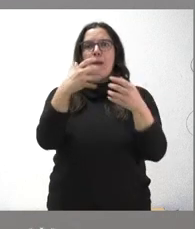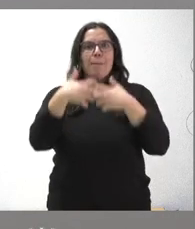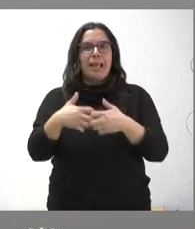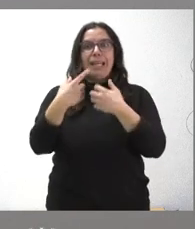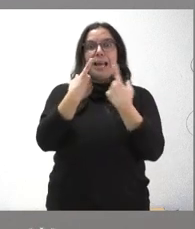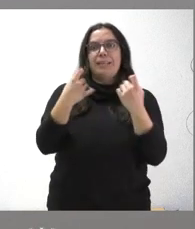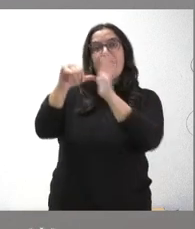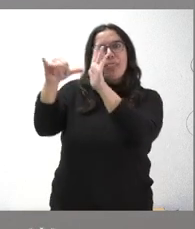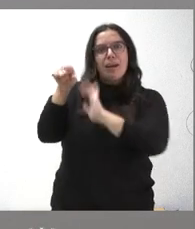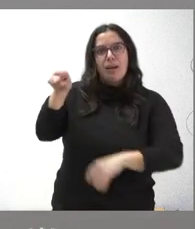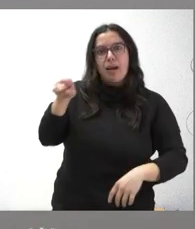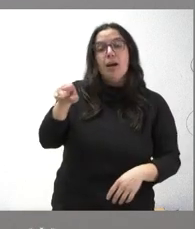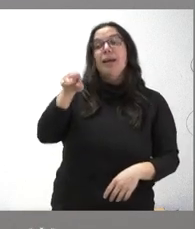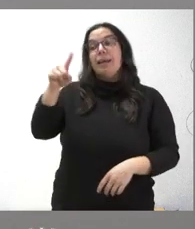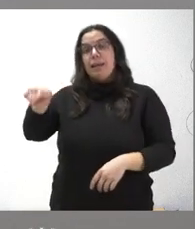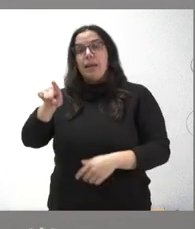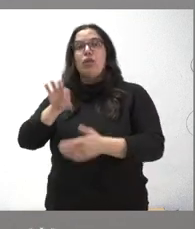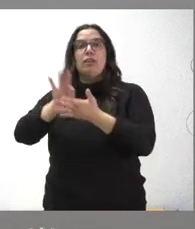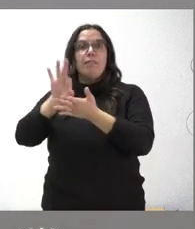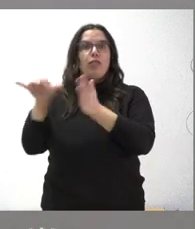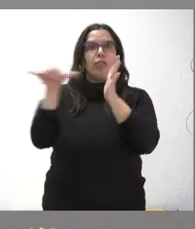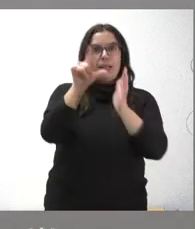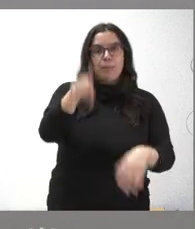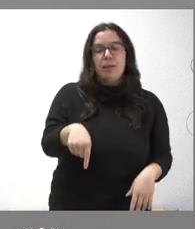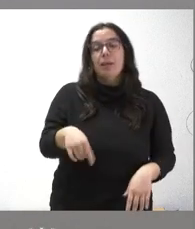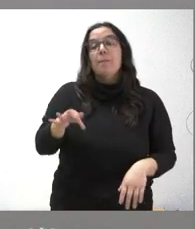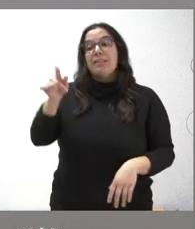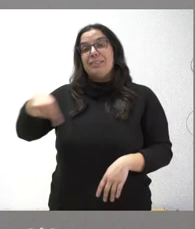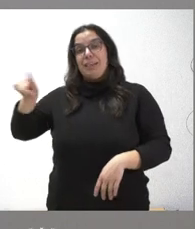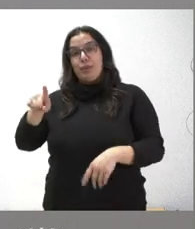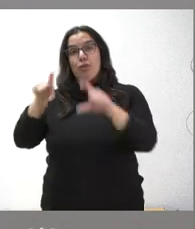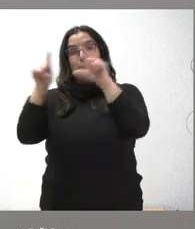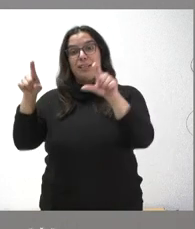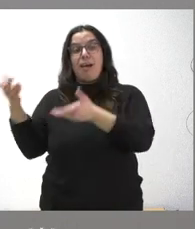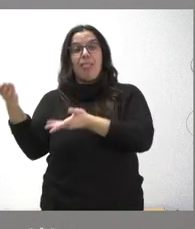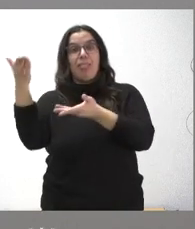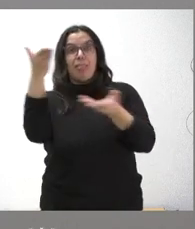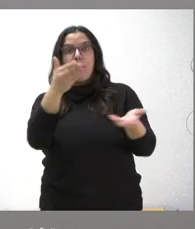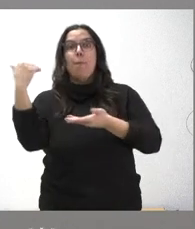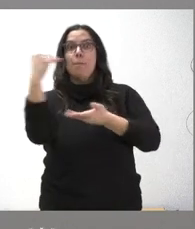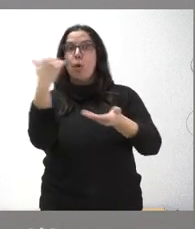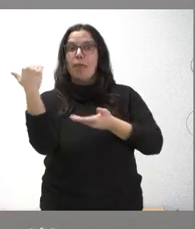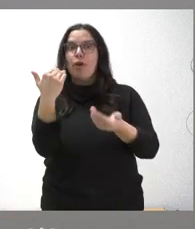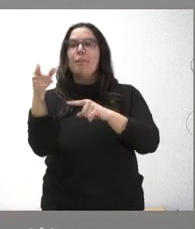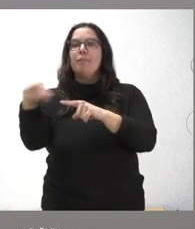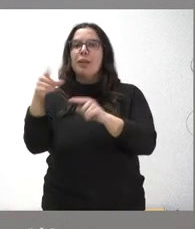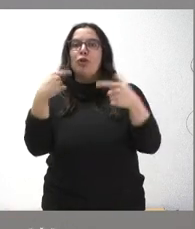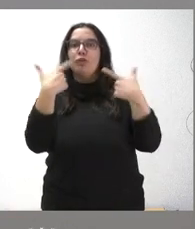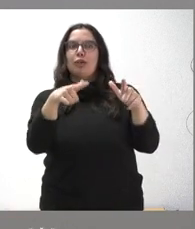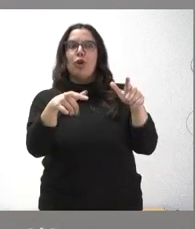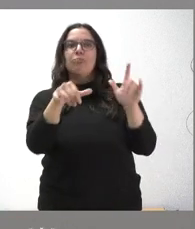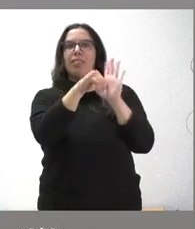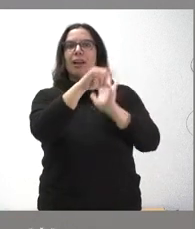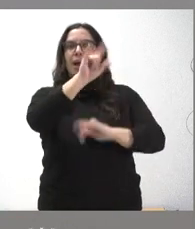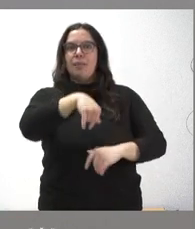y los servicios de los mismos también en la cercanía y a su vez los proveedores de bienes de equipo porque tienen un sector productivo en cercanía